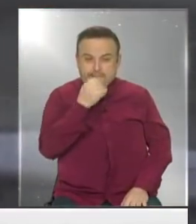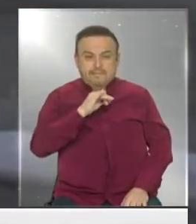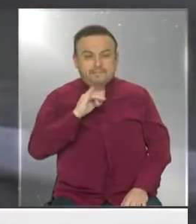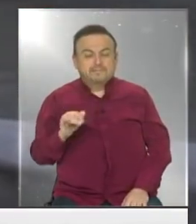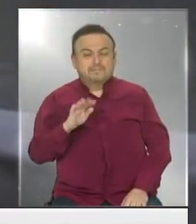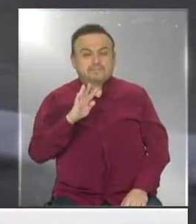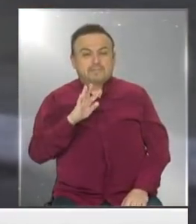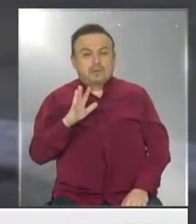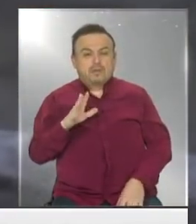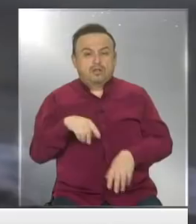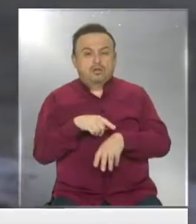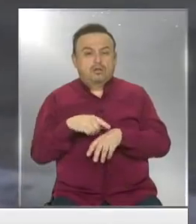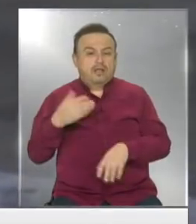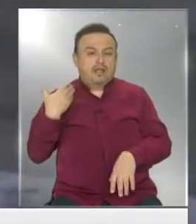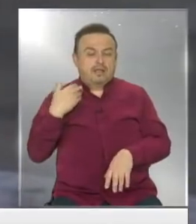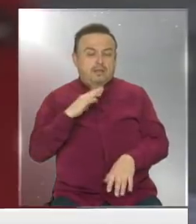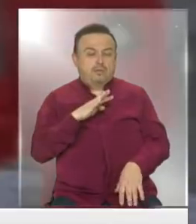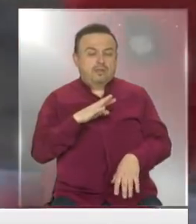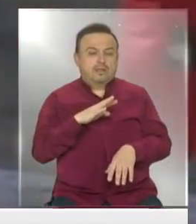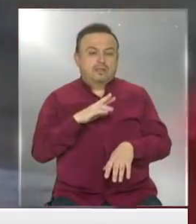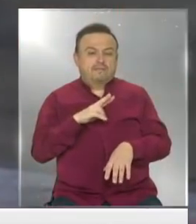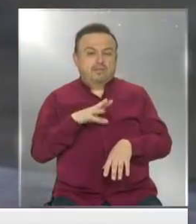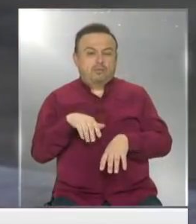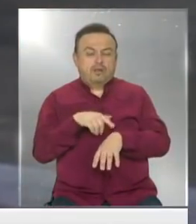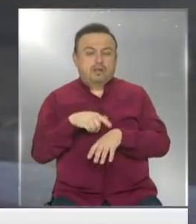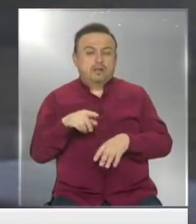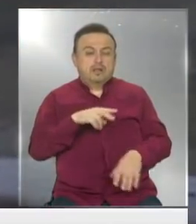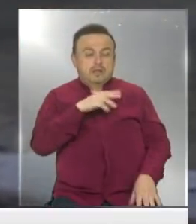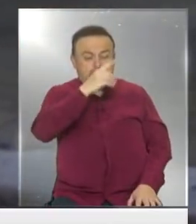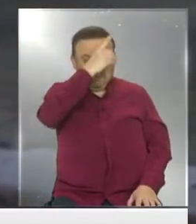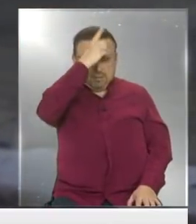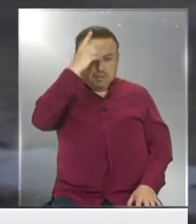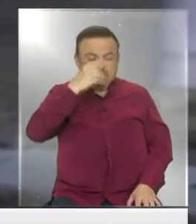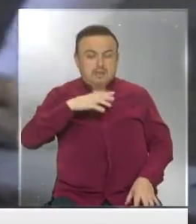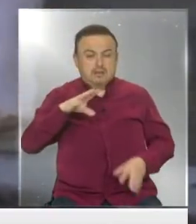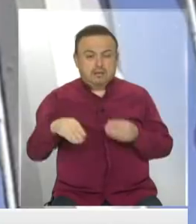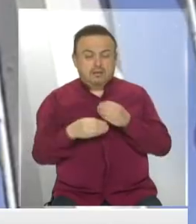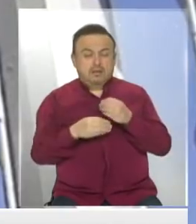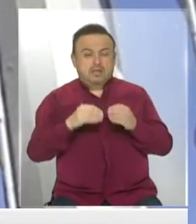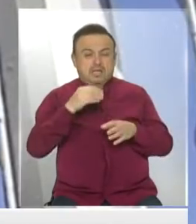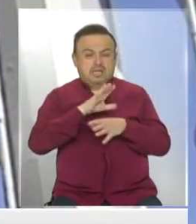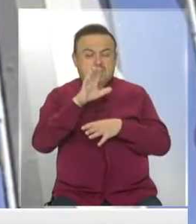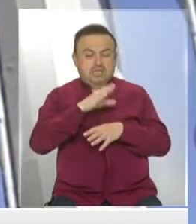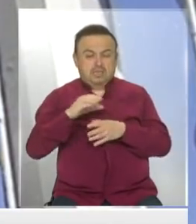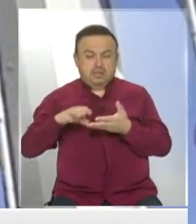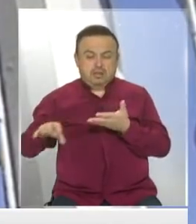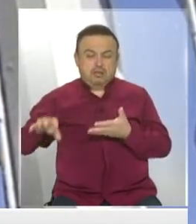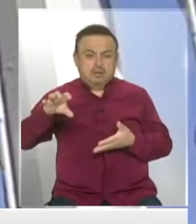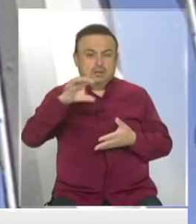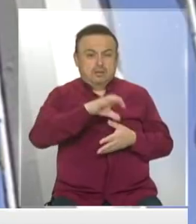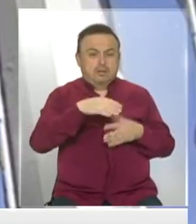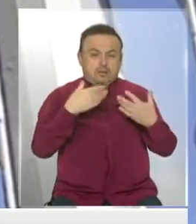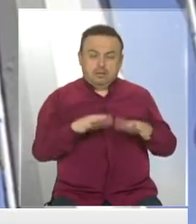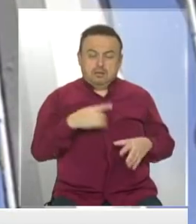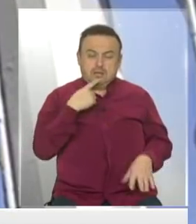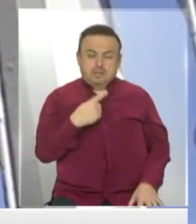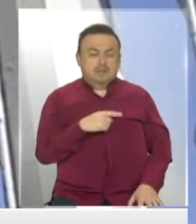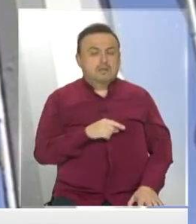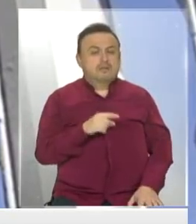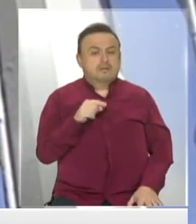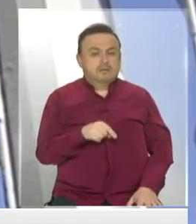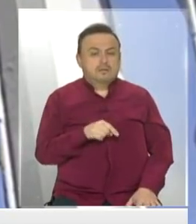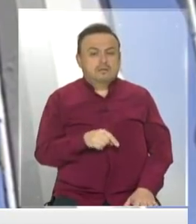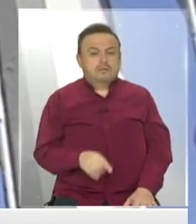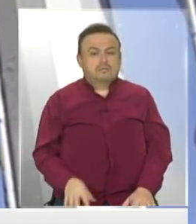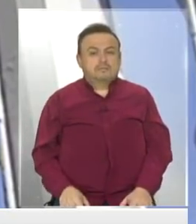registrados las 24 horas previas. Madrid se suma a las otras 15 comunidades autónomas que ya han estipulado que